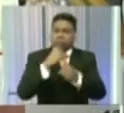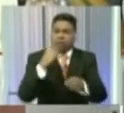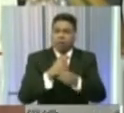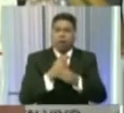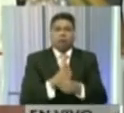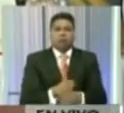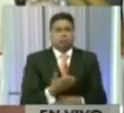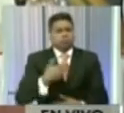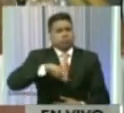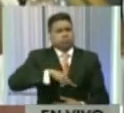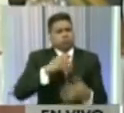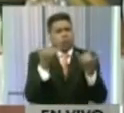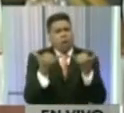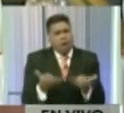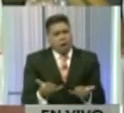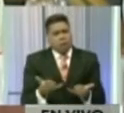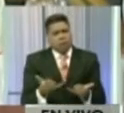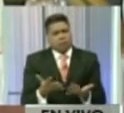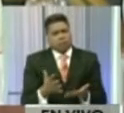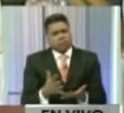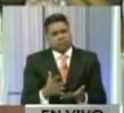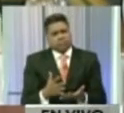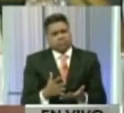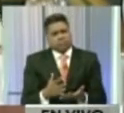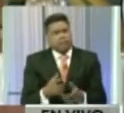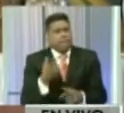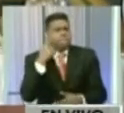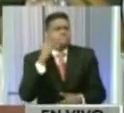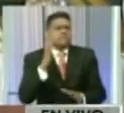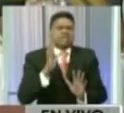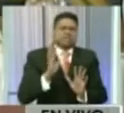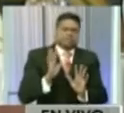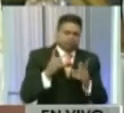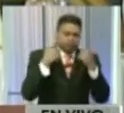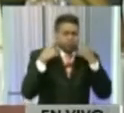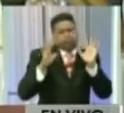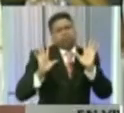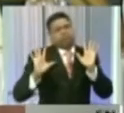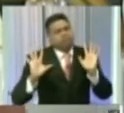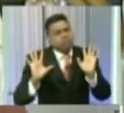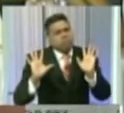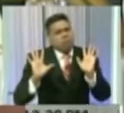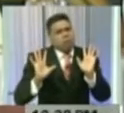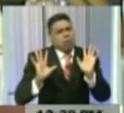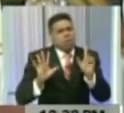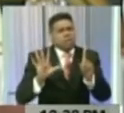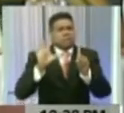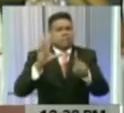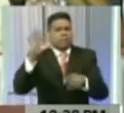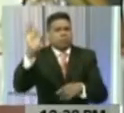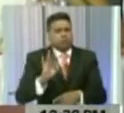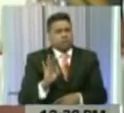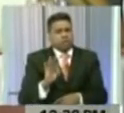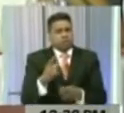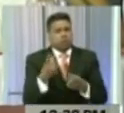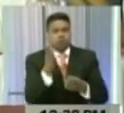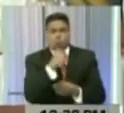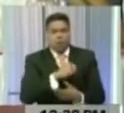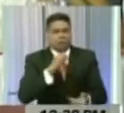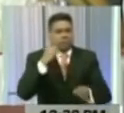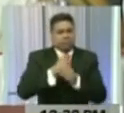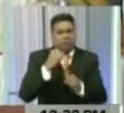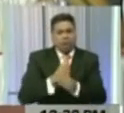Nosotros estamos en una crisis que es sui generis, porque nosotros tenemos el 6% de desempleo. Es una crisis tremenda,